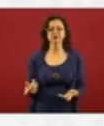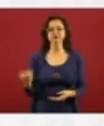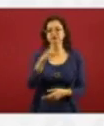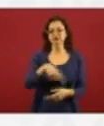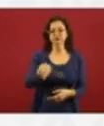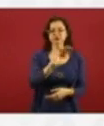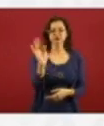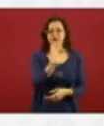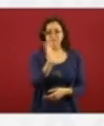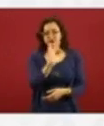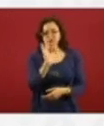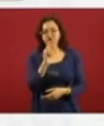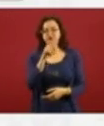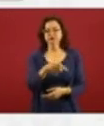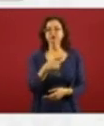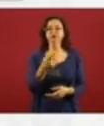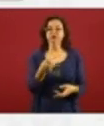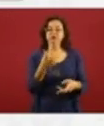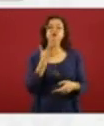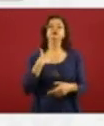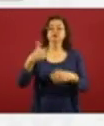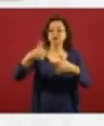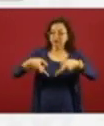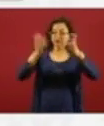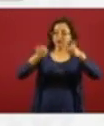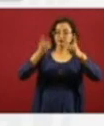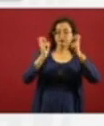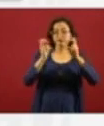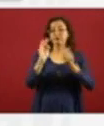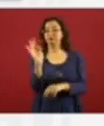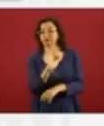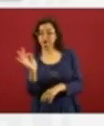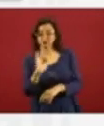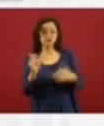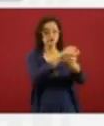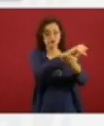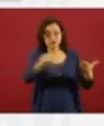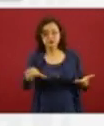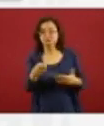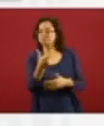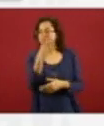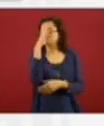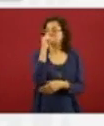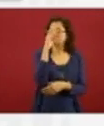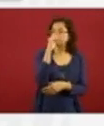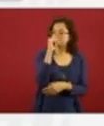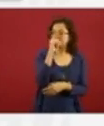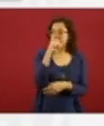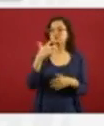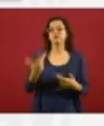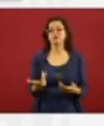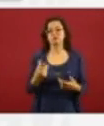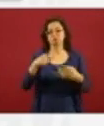estar vendiendo huachicol, están muy cerca de donde se lo pueden robar. No nos dejaron colocar los sellos. Y los que